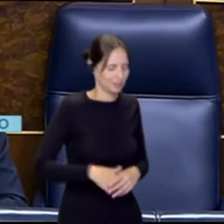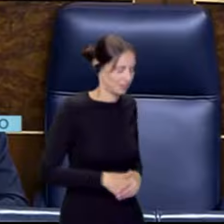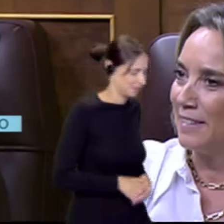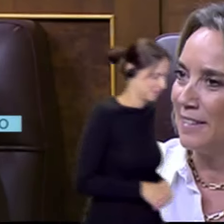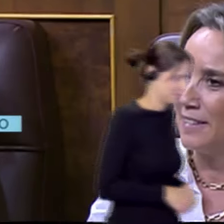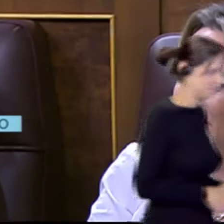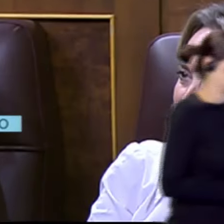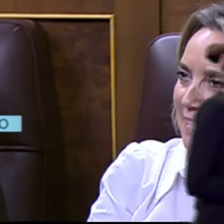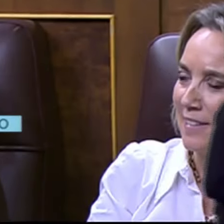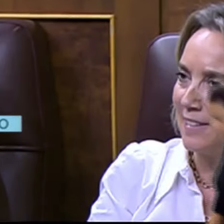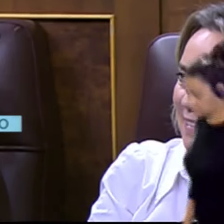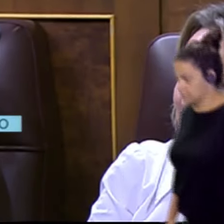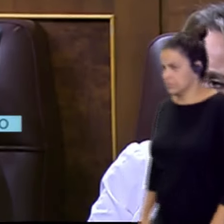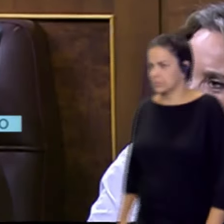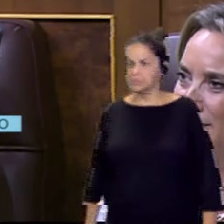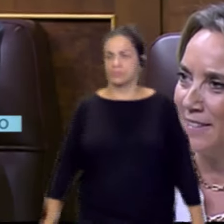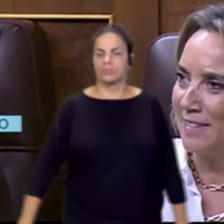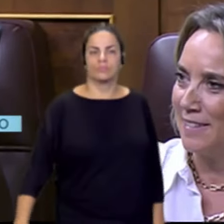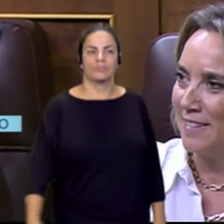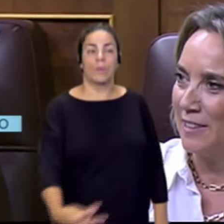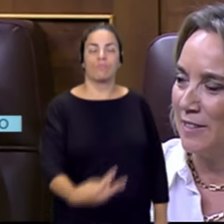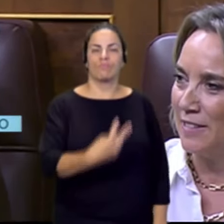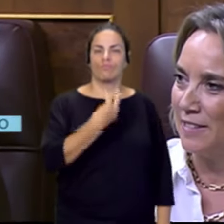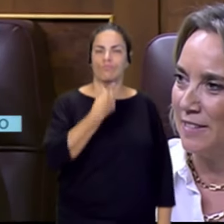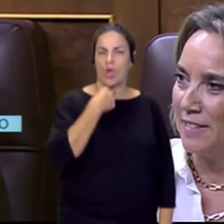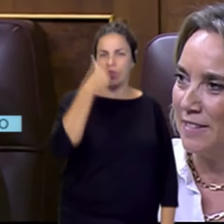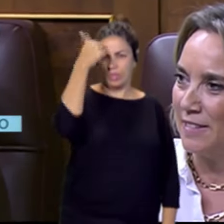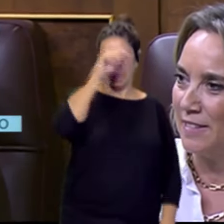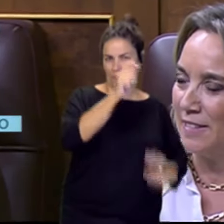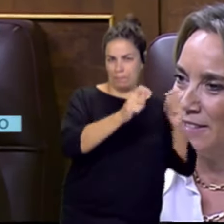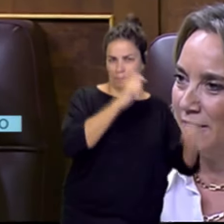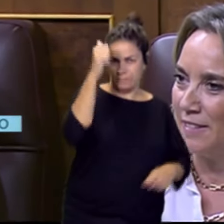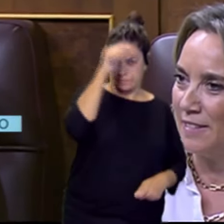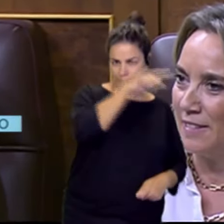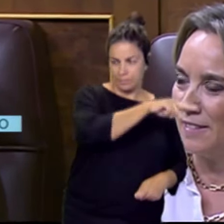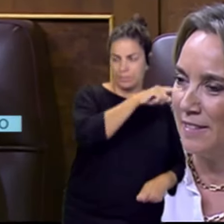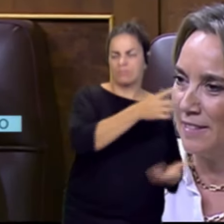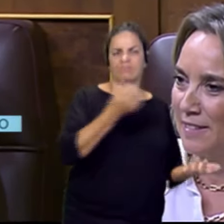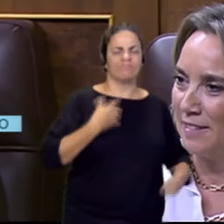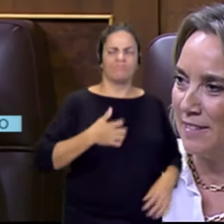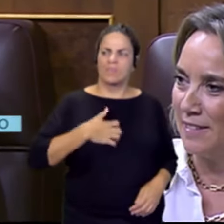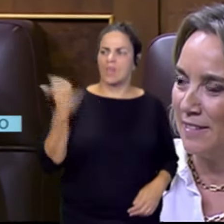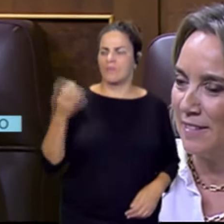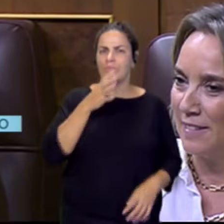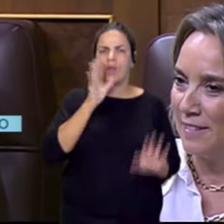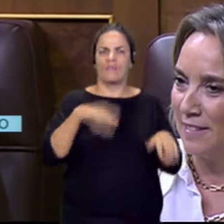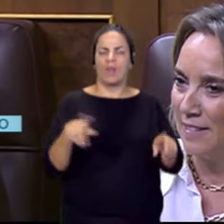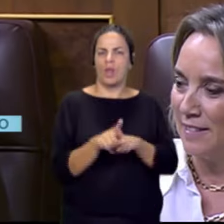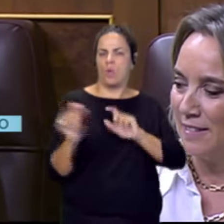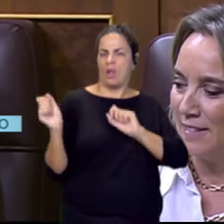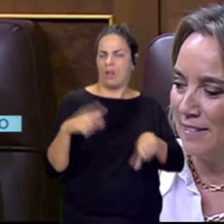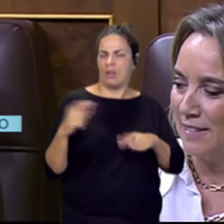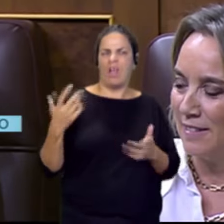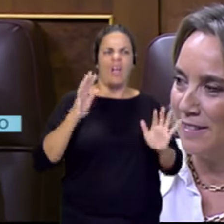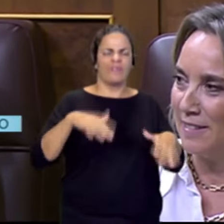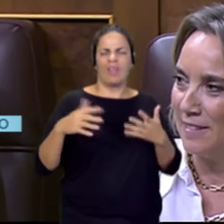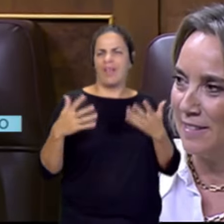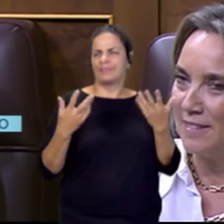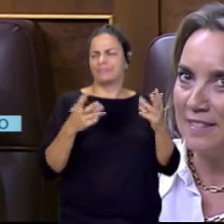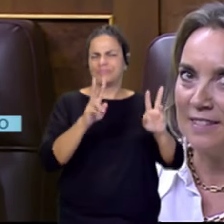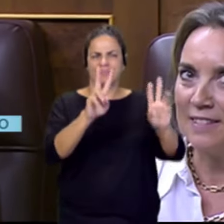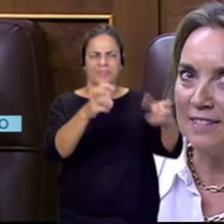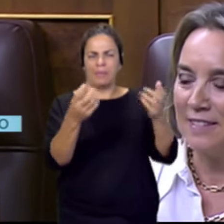día con la inmigración, lo mismo. O sea, los grandes problemas de este país terminan enmascarados en la diatriba esta de la corrupción,